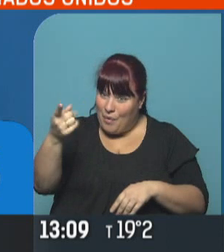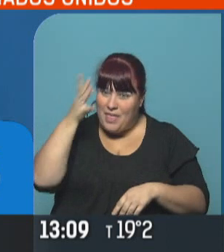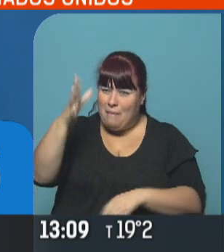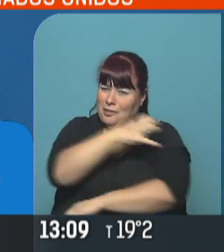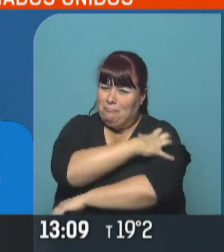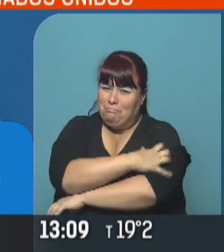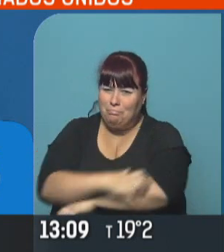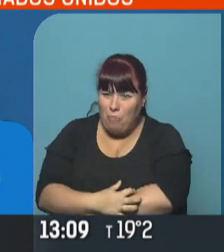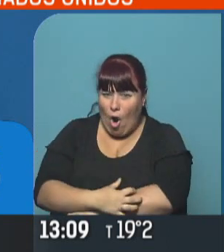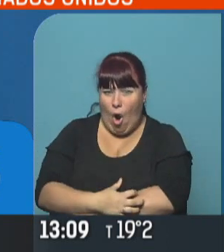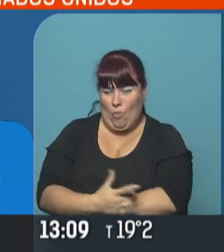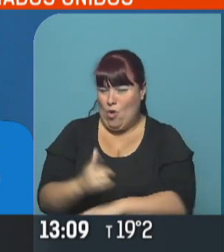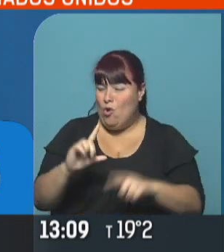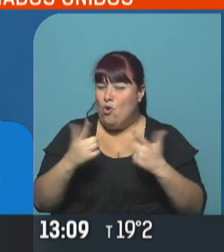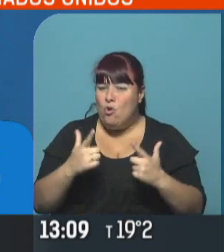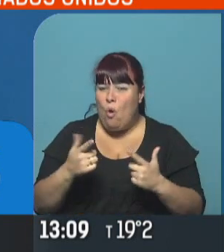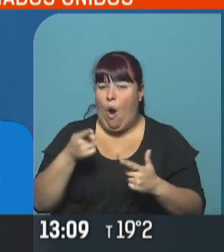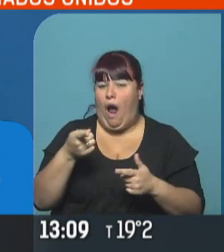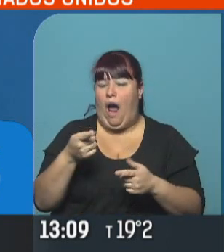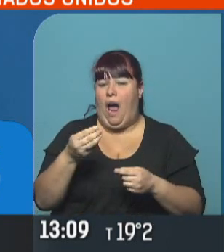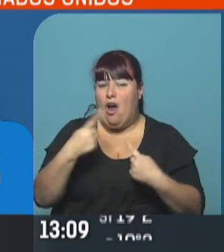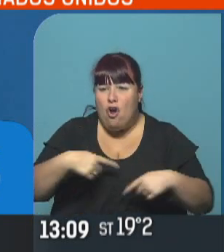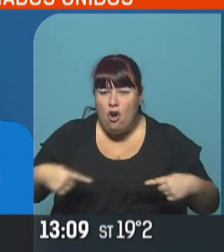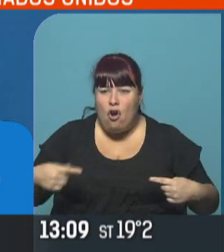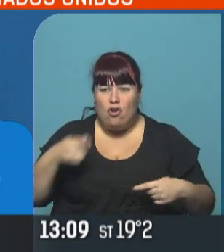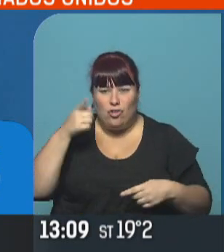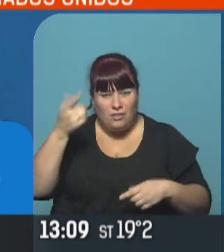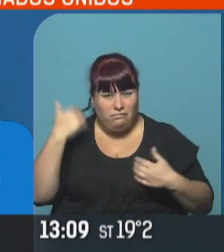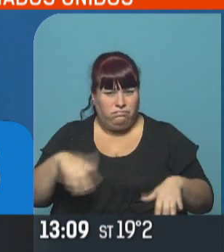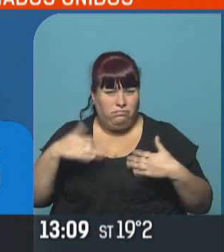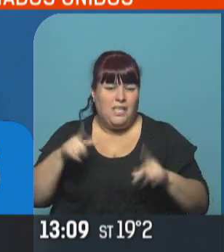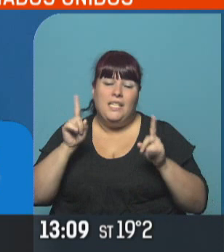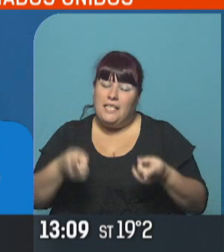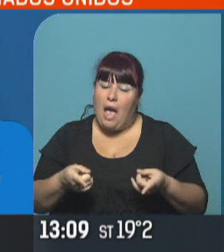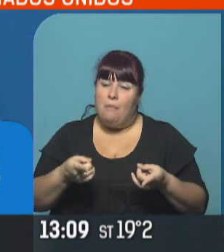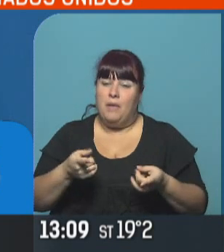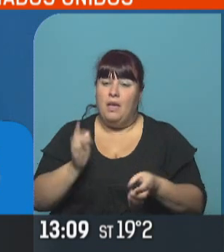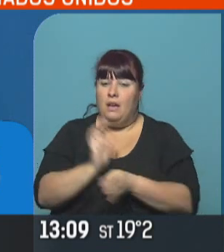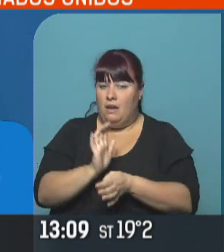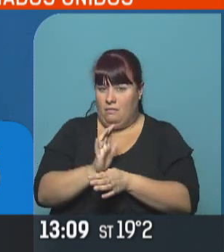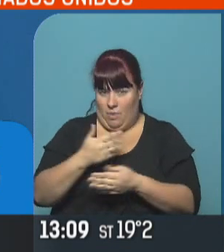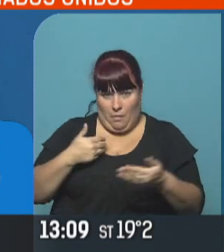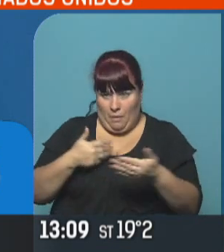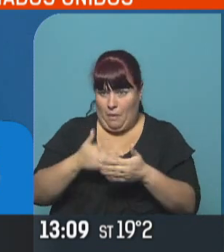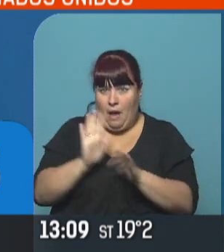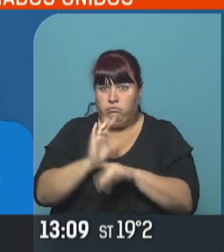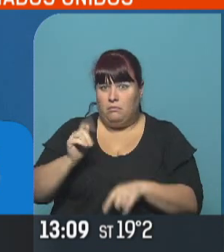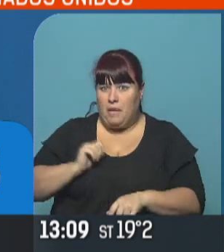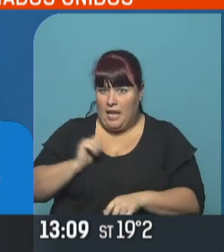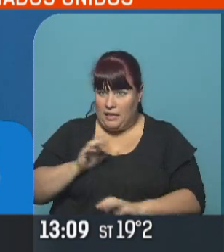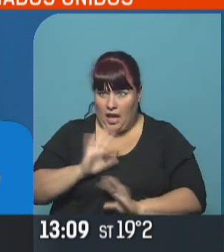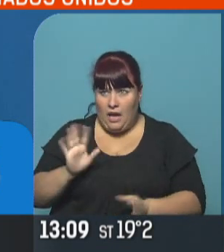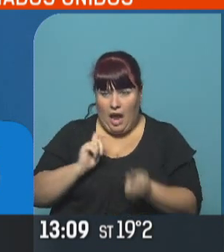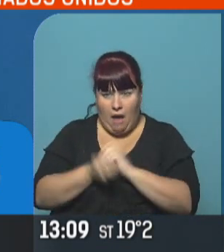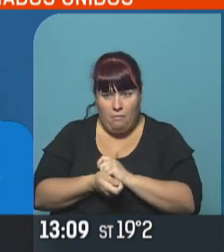de pobreza, de la falta de elementos que hay y el tema de que están prácticamente acercándose a una dictadura.